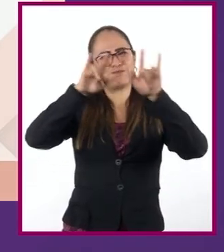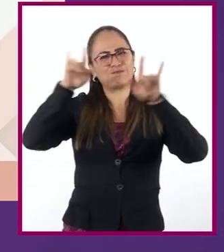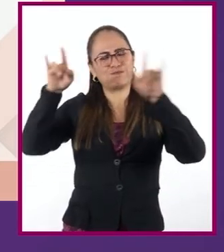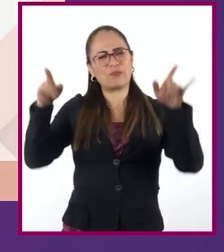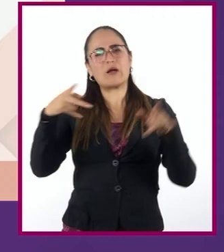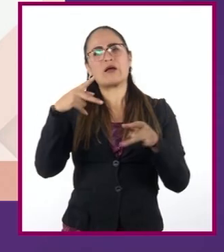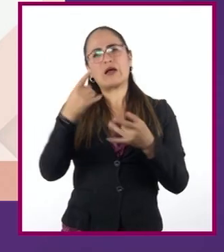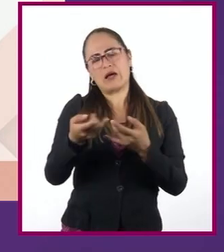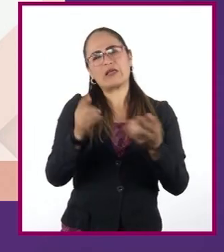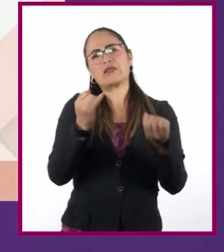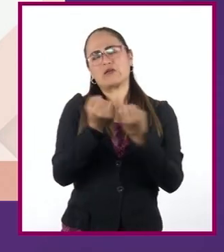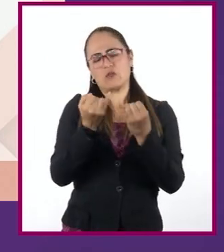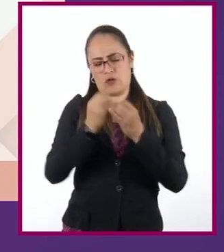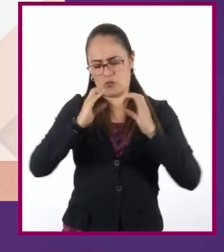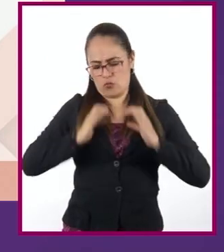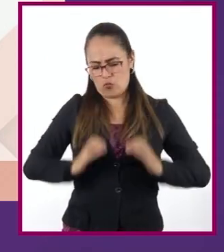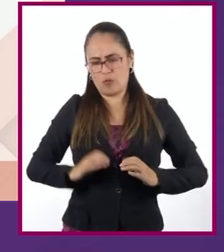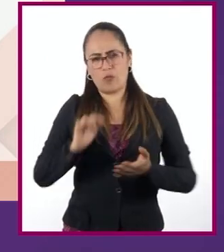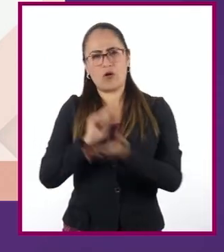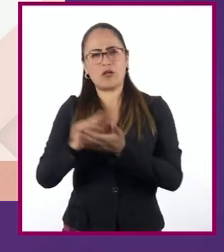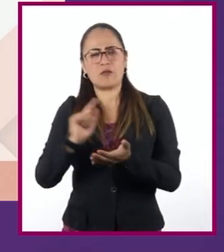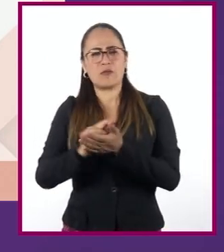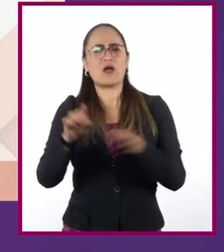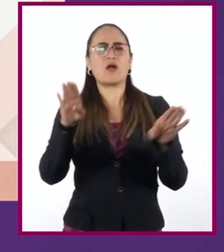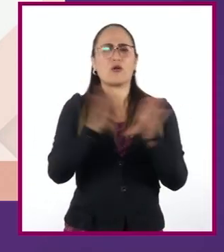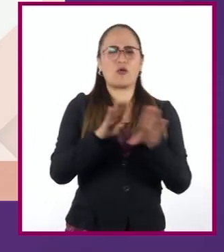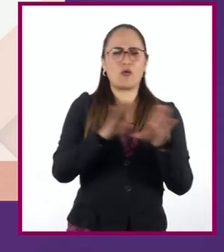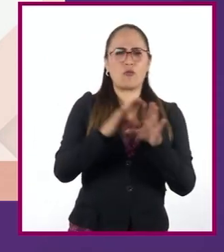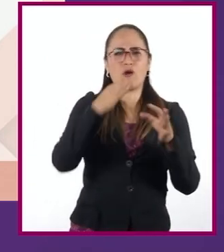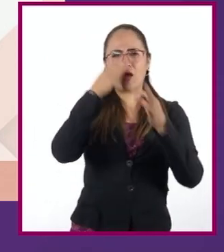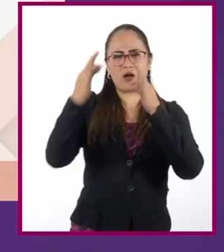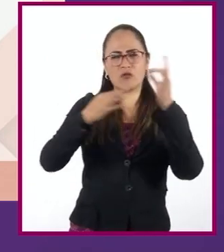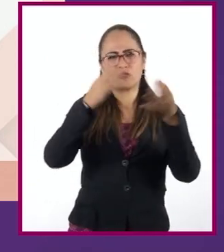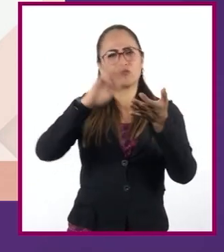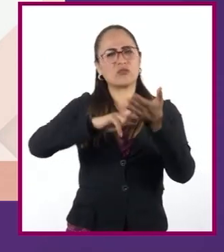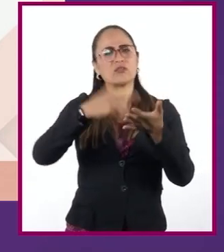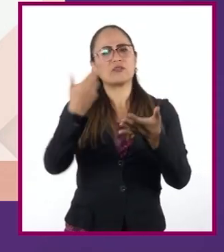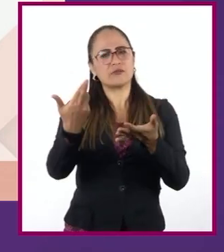los productos de higiene personal los conoció en un anuncio de revista.